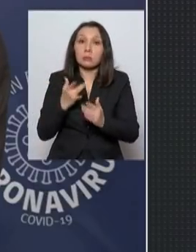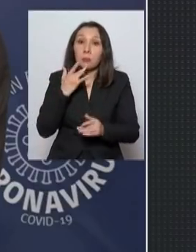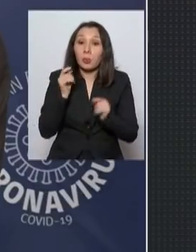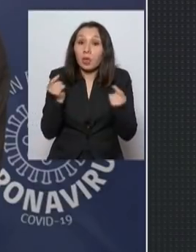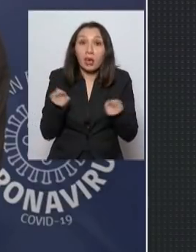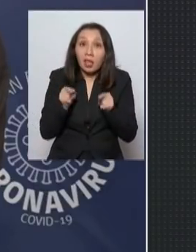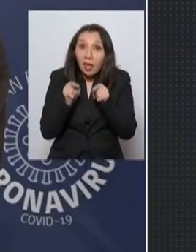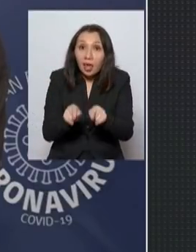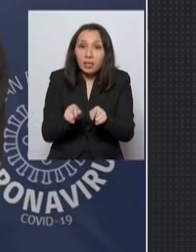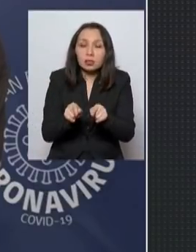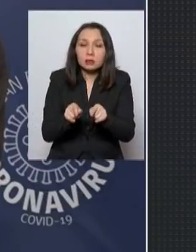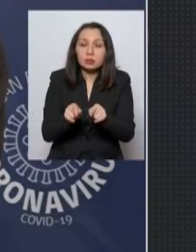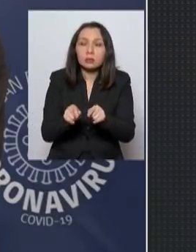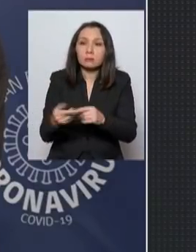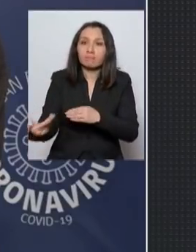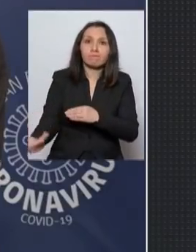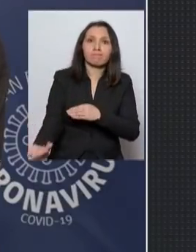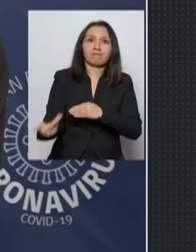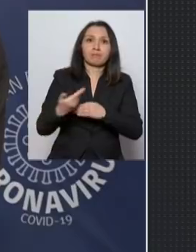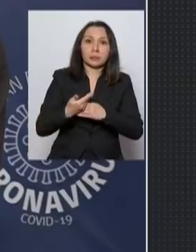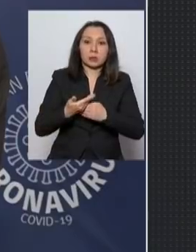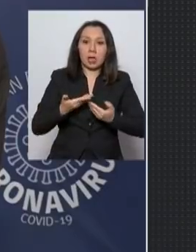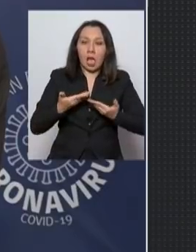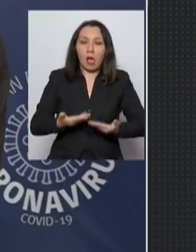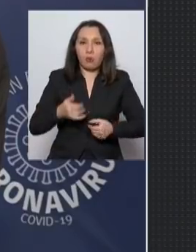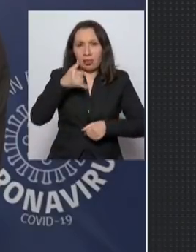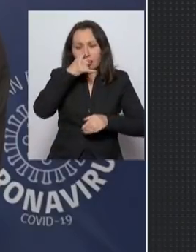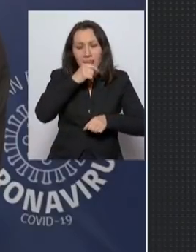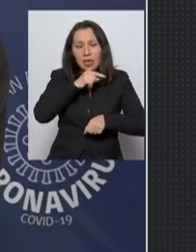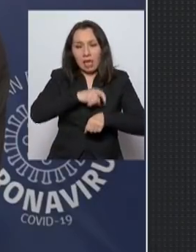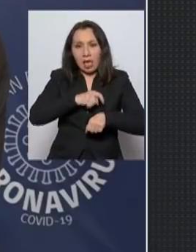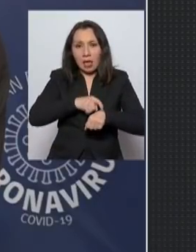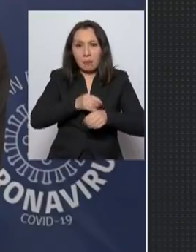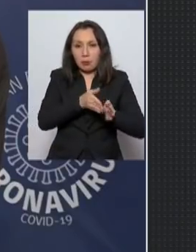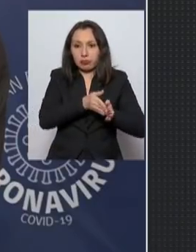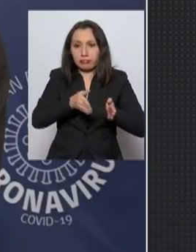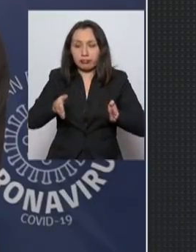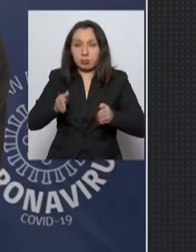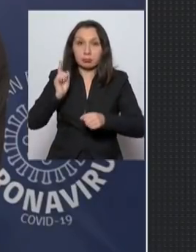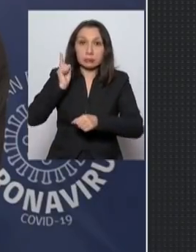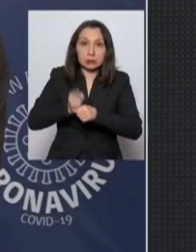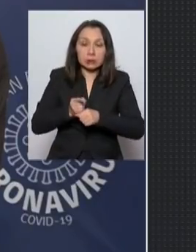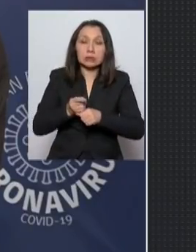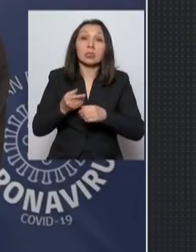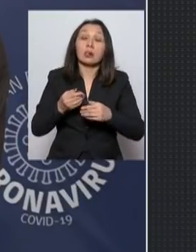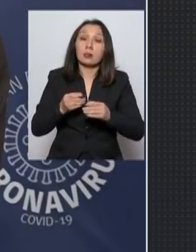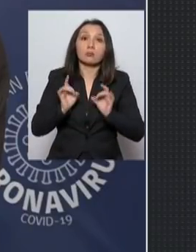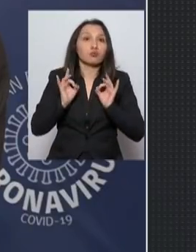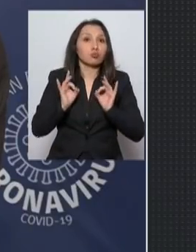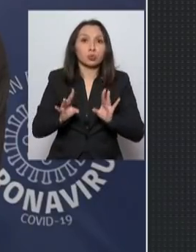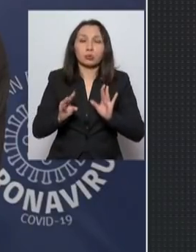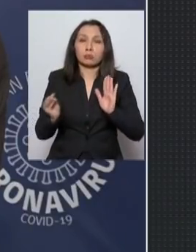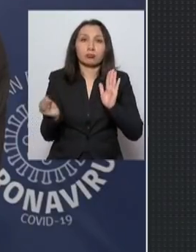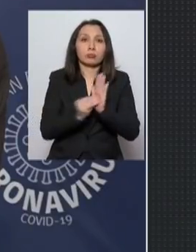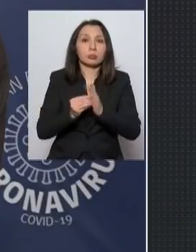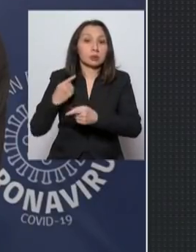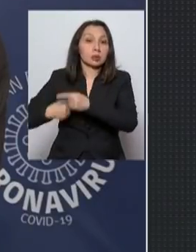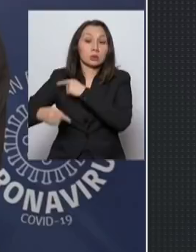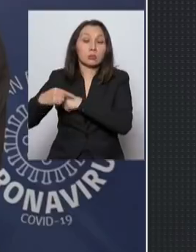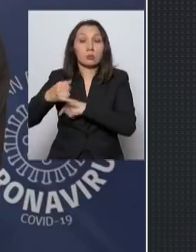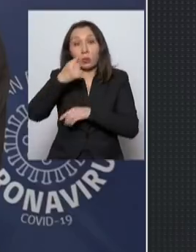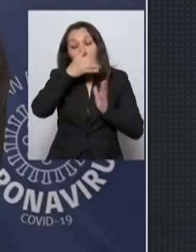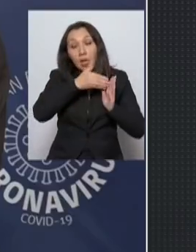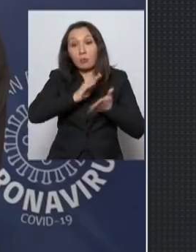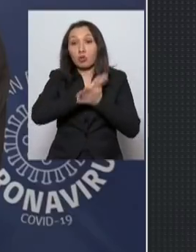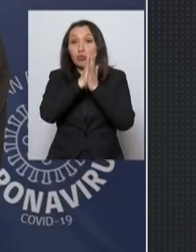eso es lo que se nos exige en este periodo, que sin duda va a pasar a nuestra historia como un periodo en que